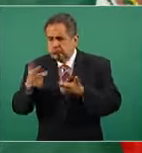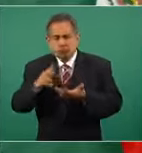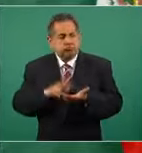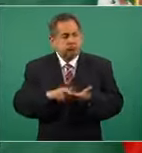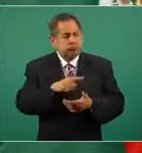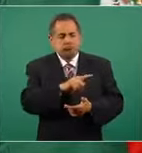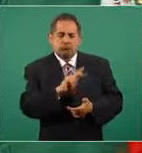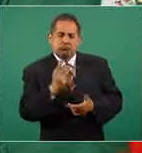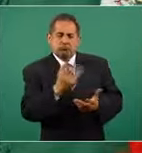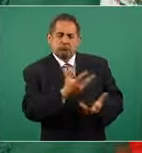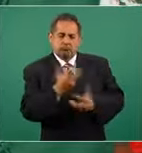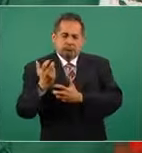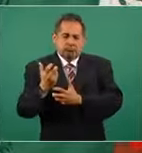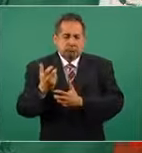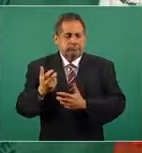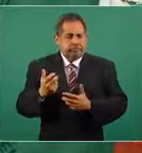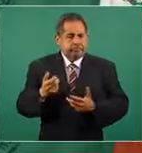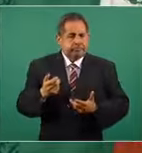que